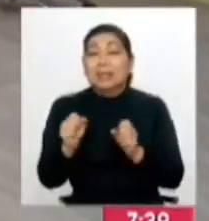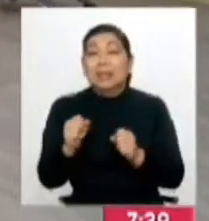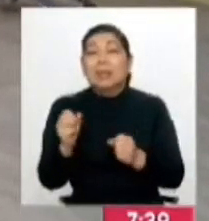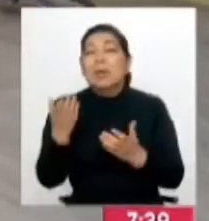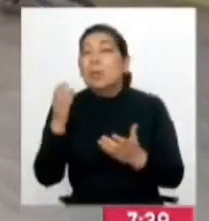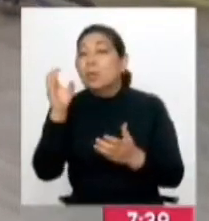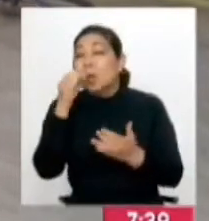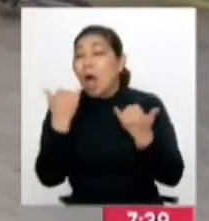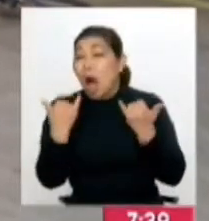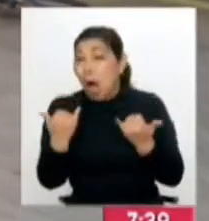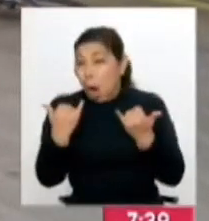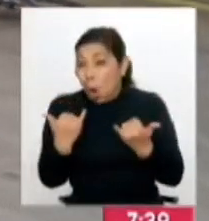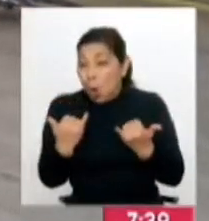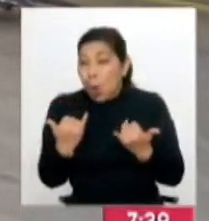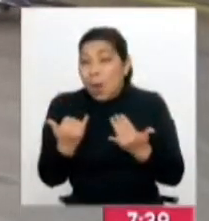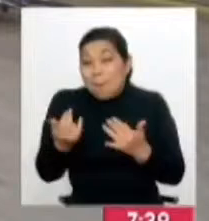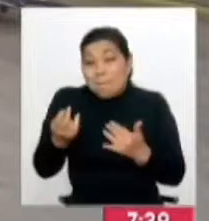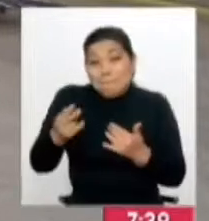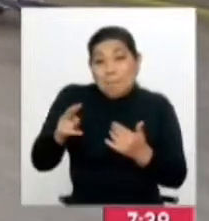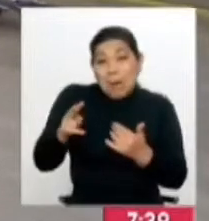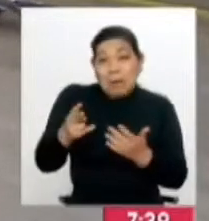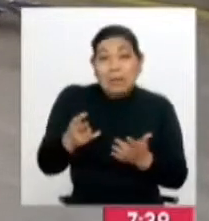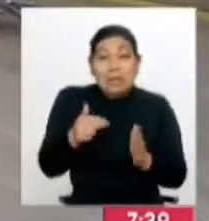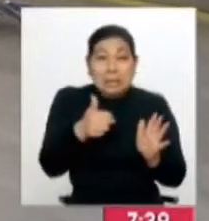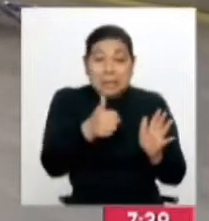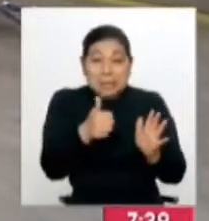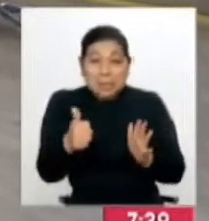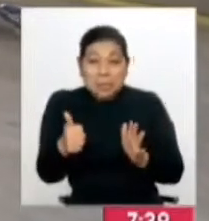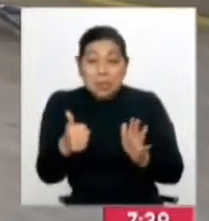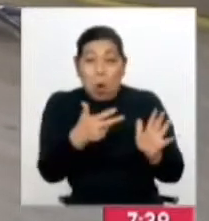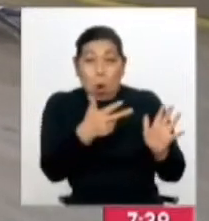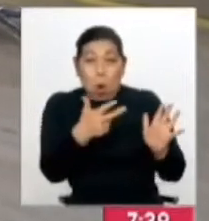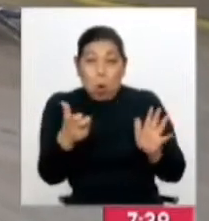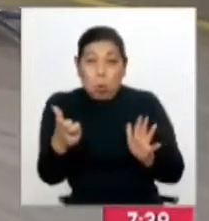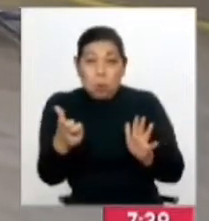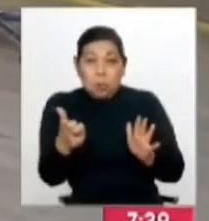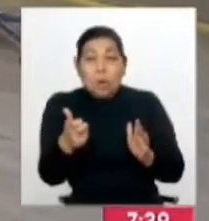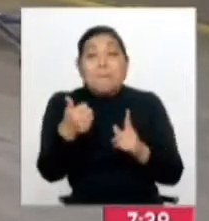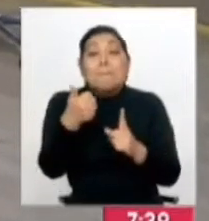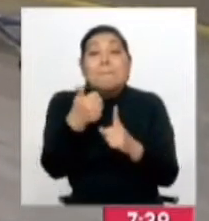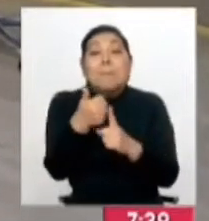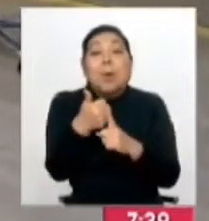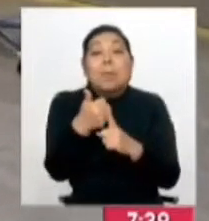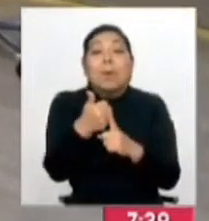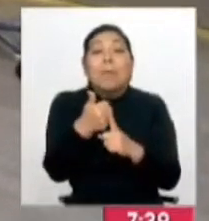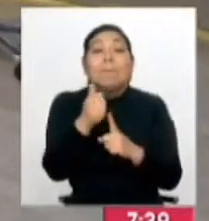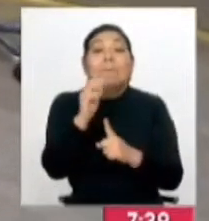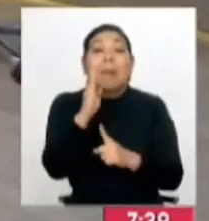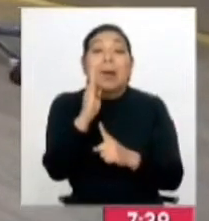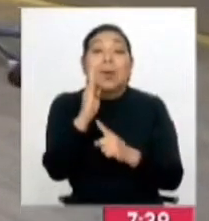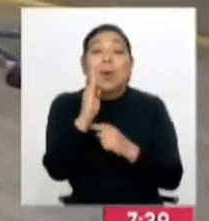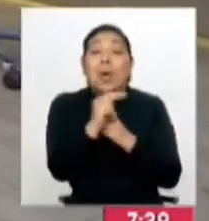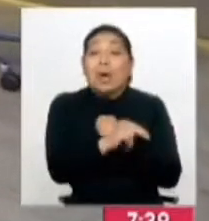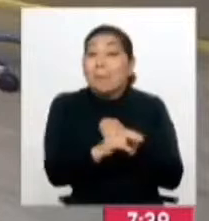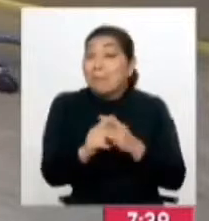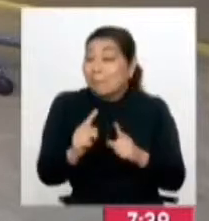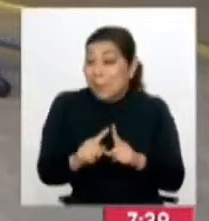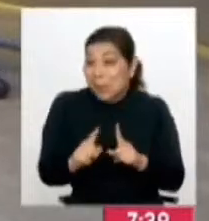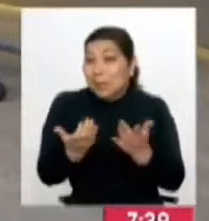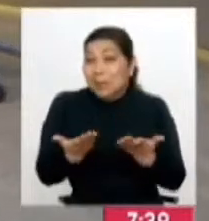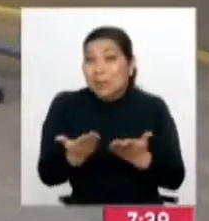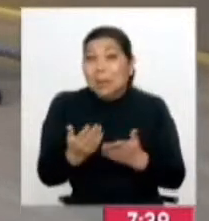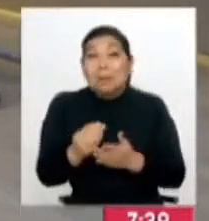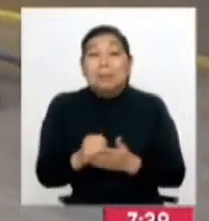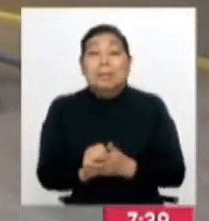nosotros buscamos en este momento es incrementar entre 600 y 800 cajeros propios del Banco de la Nación, pero igual estamos